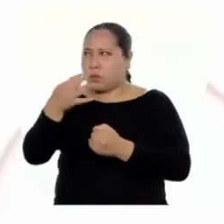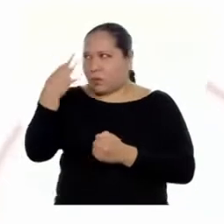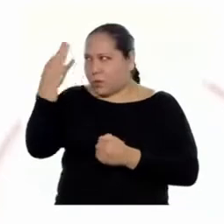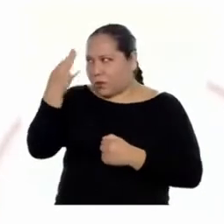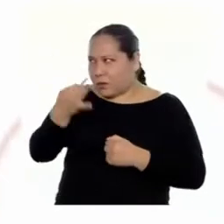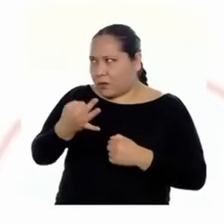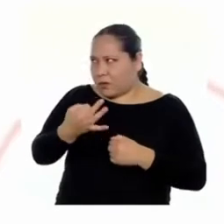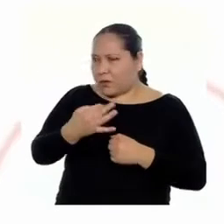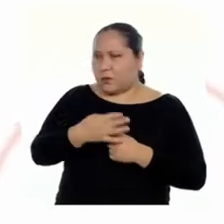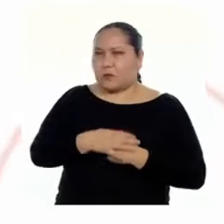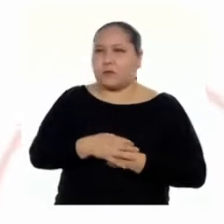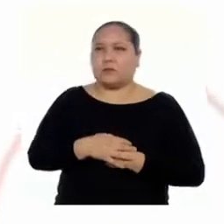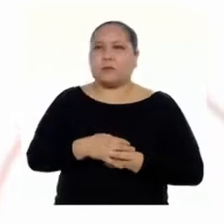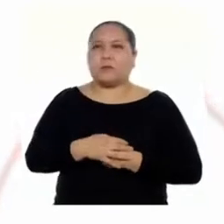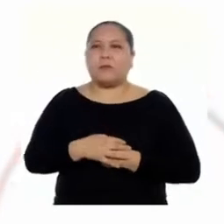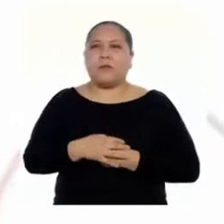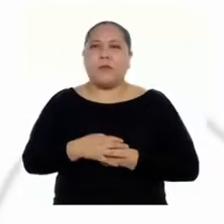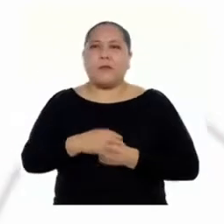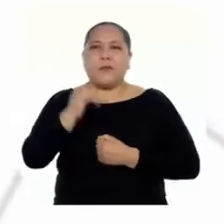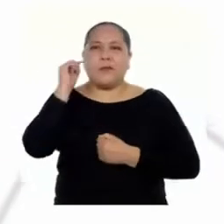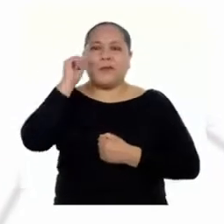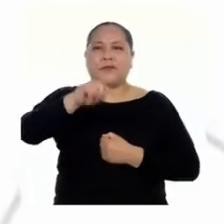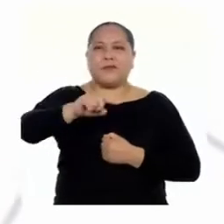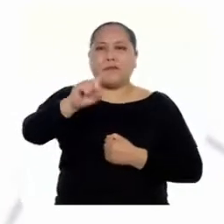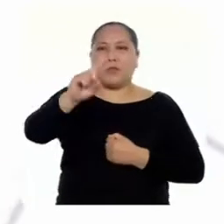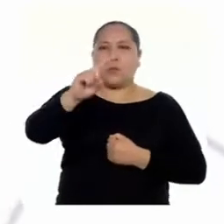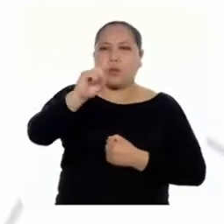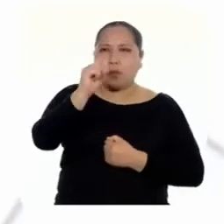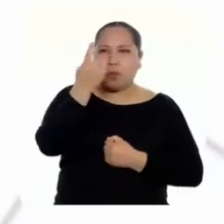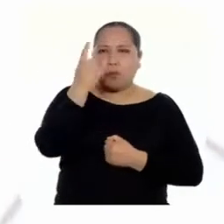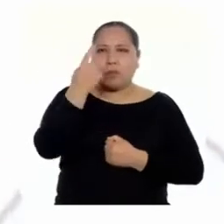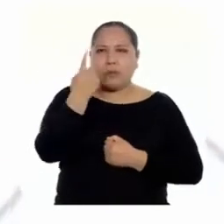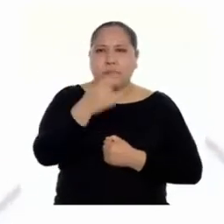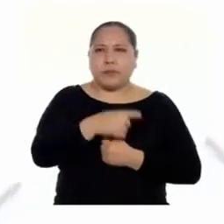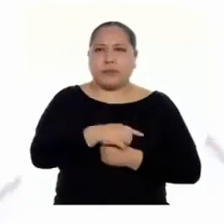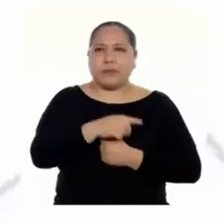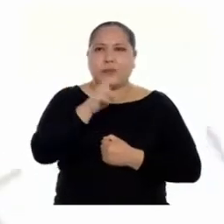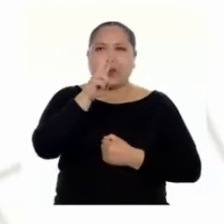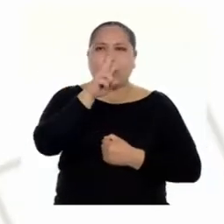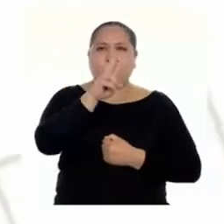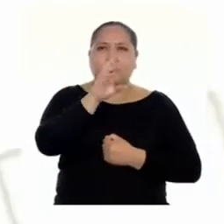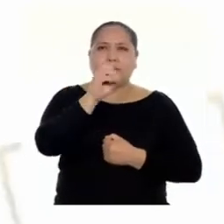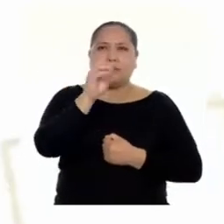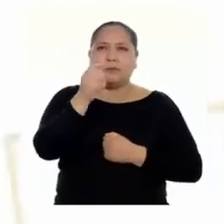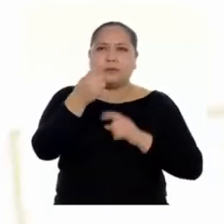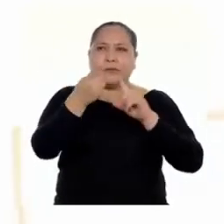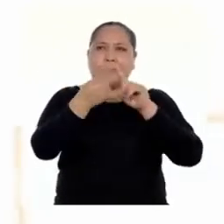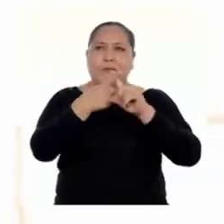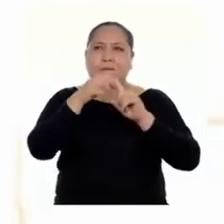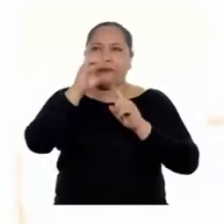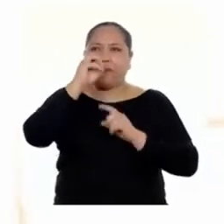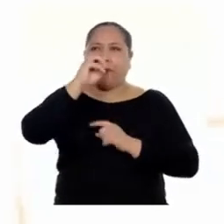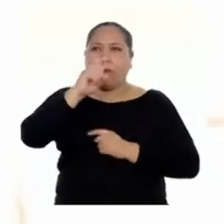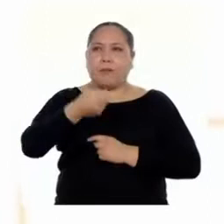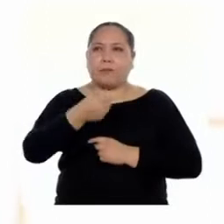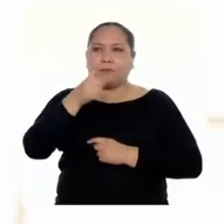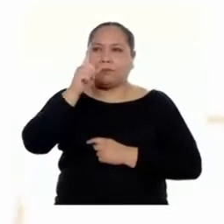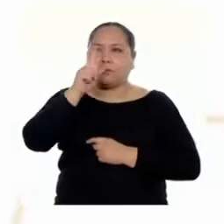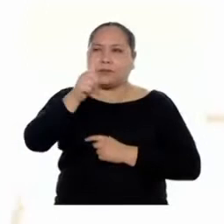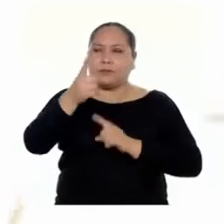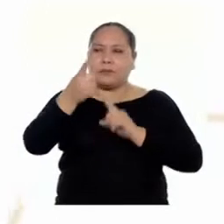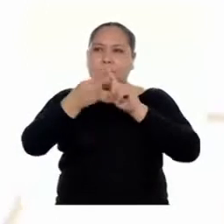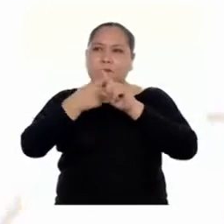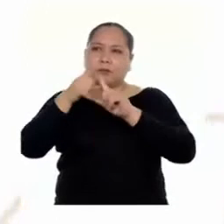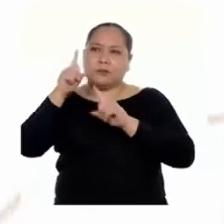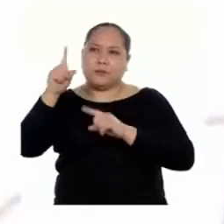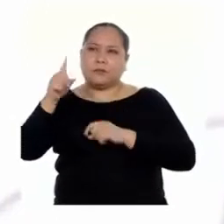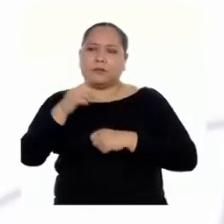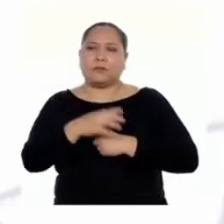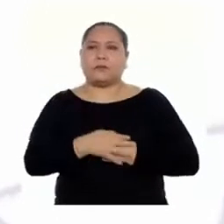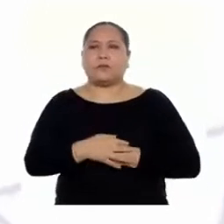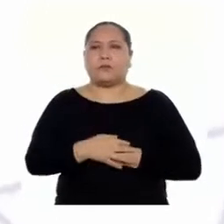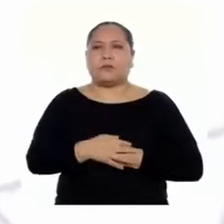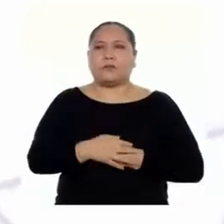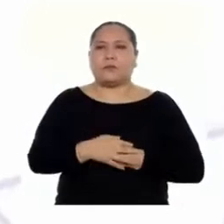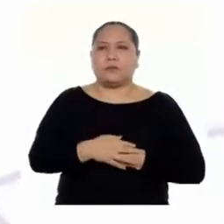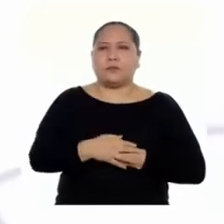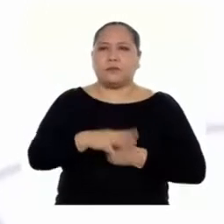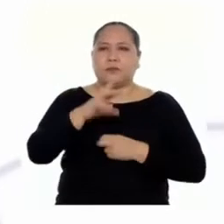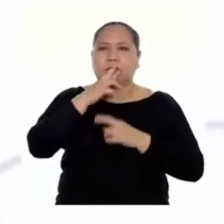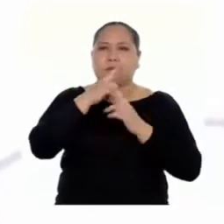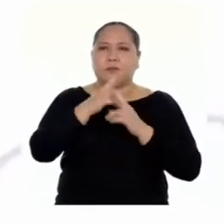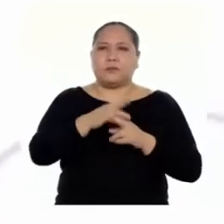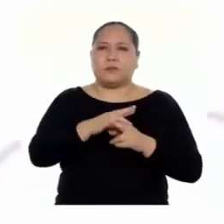¿no? En ese caso, el interés es igual a 200 soles por 0,1 por 1. Realizando